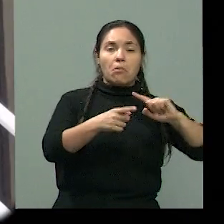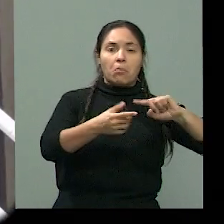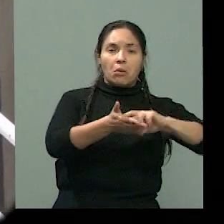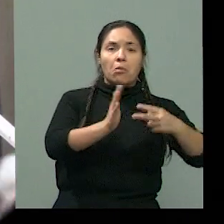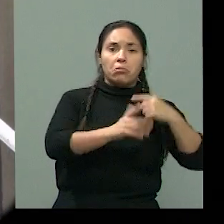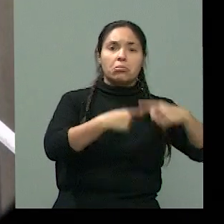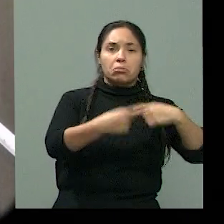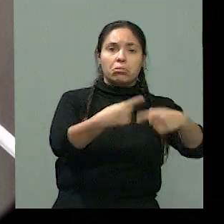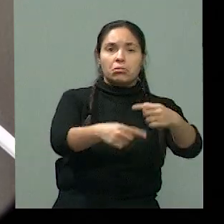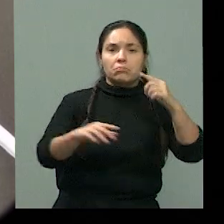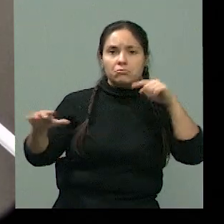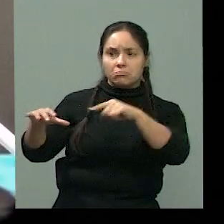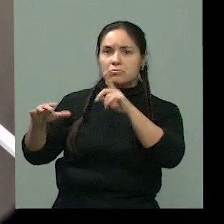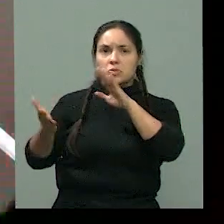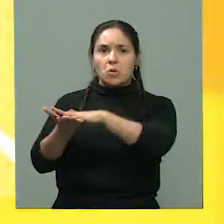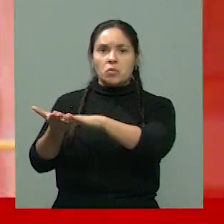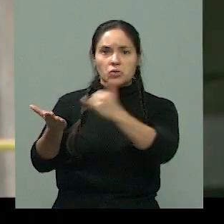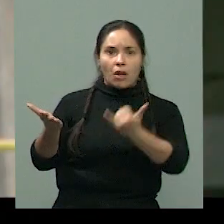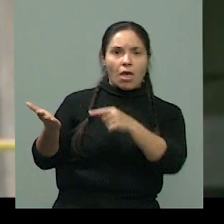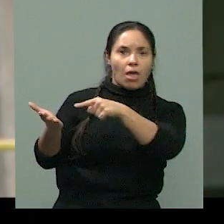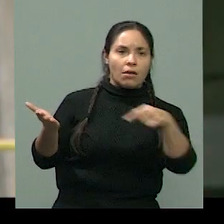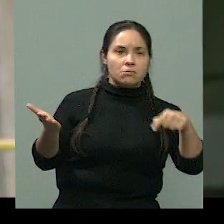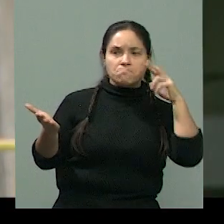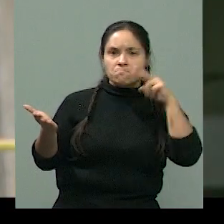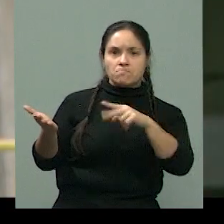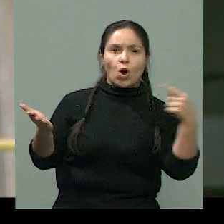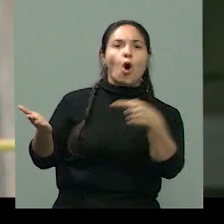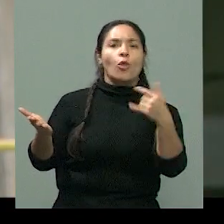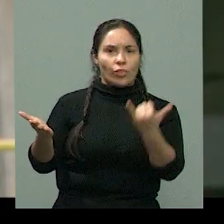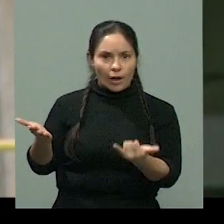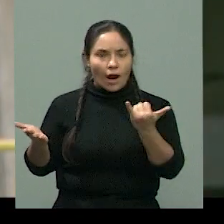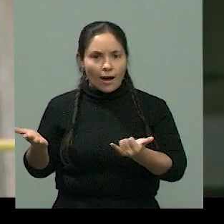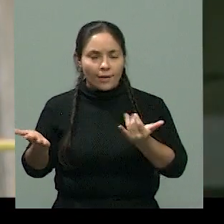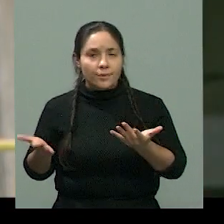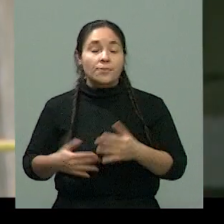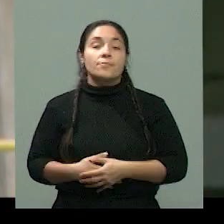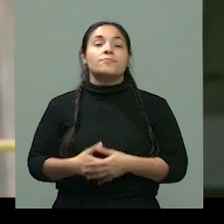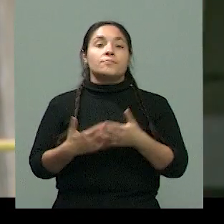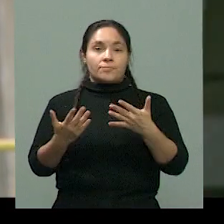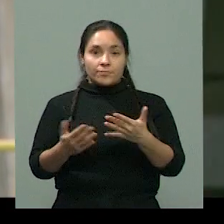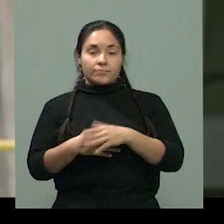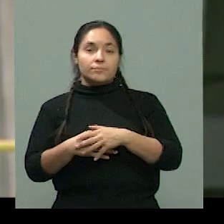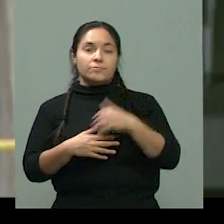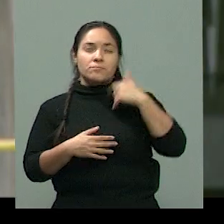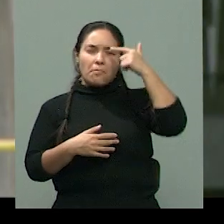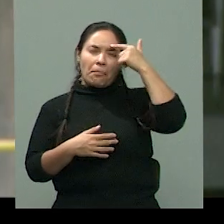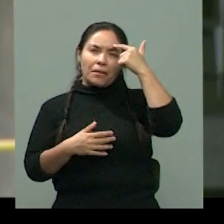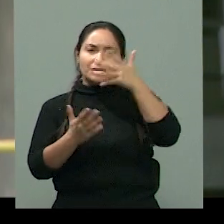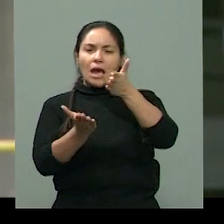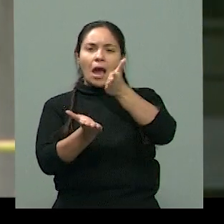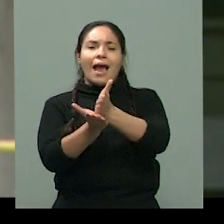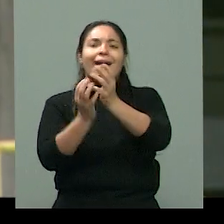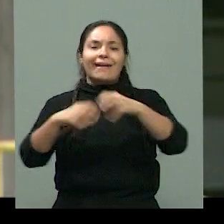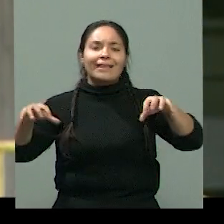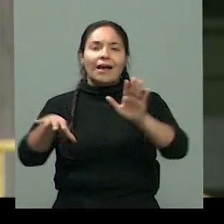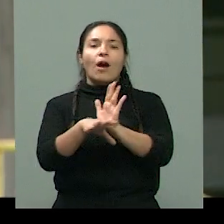va posicionando en contra de esa decisión política, ¿no? Uno parece que bueno, la grieta es únicamente una postura